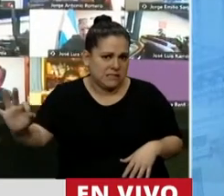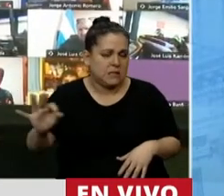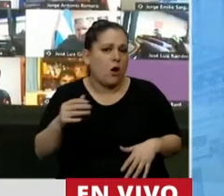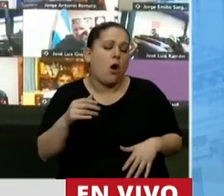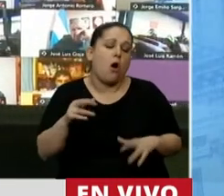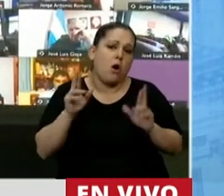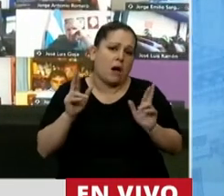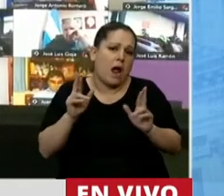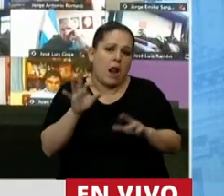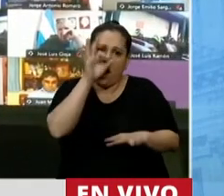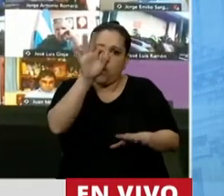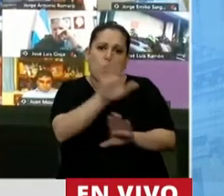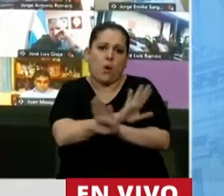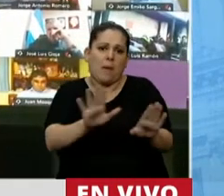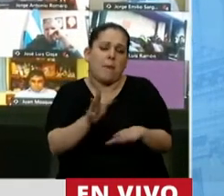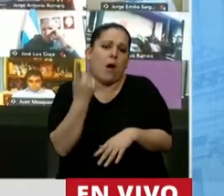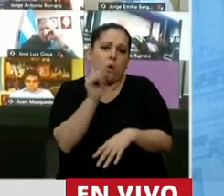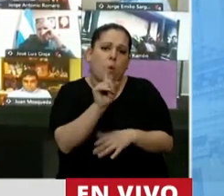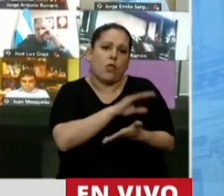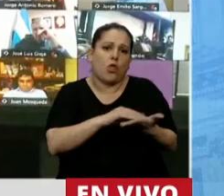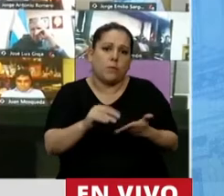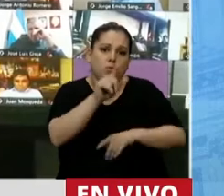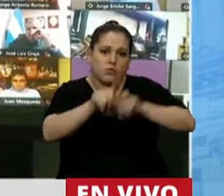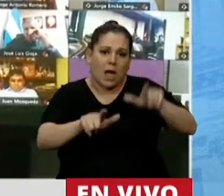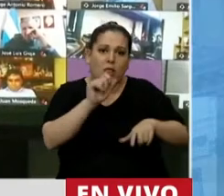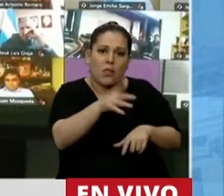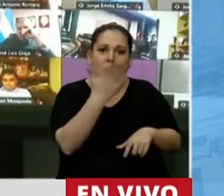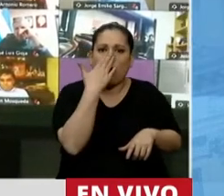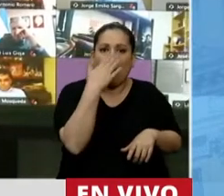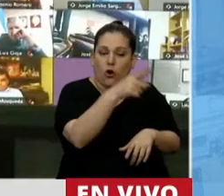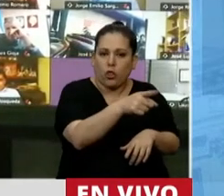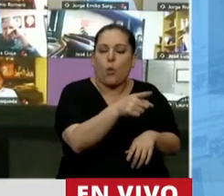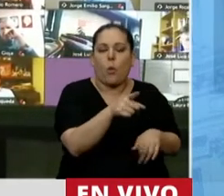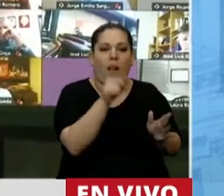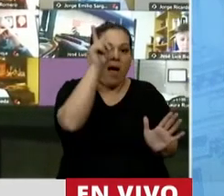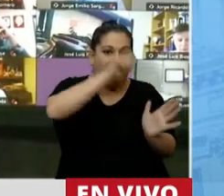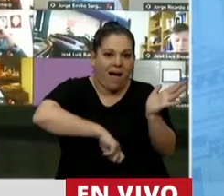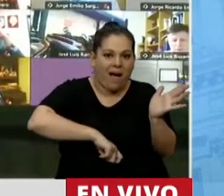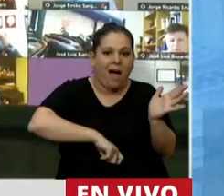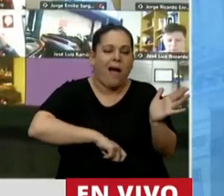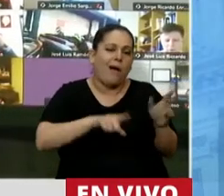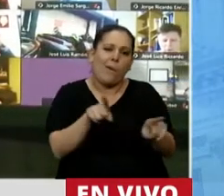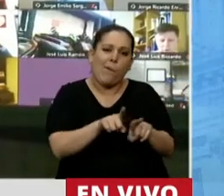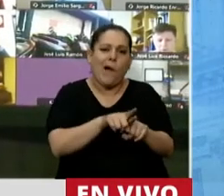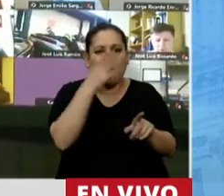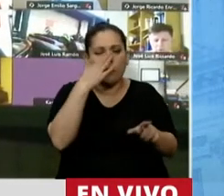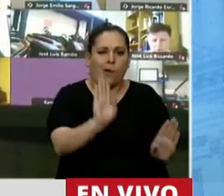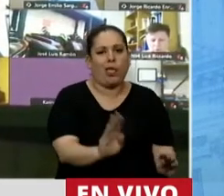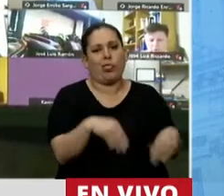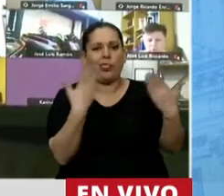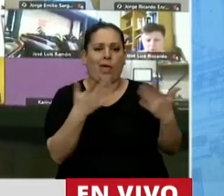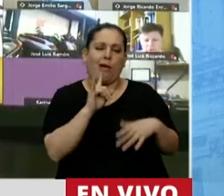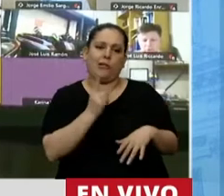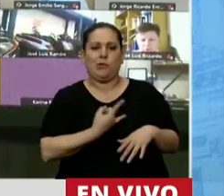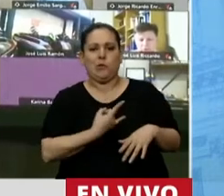a dar estos discursos, cuando algunos diputados de mi provincia le ponen la firma a la convocatoria, nos dejen a merced de